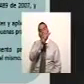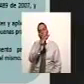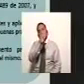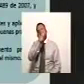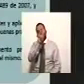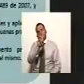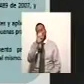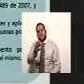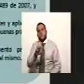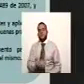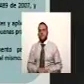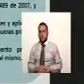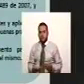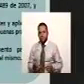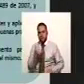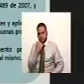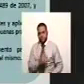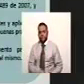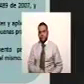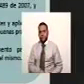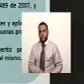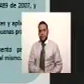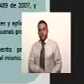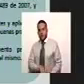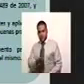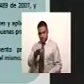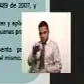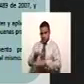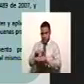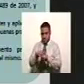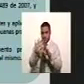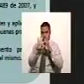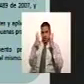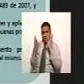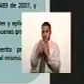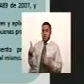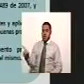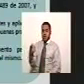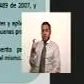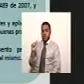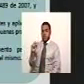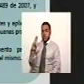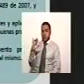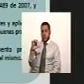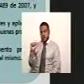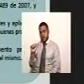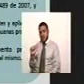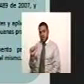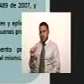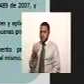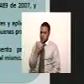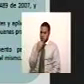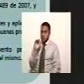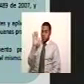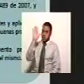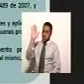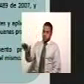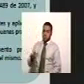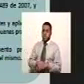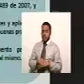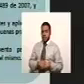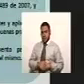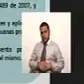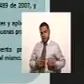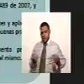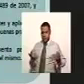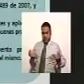¿Y saben qué ocurre acá, senador García Zucardi? Que en el famoso sistema de costos